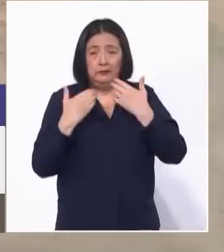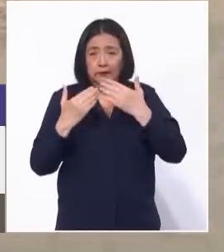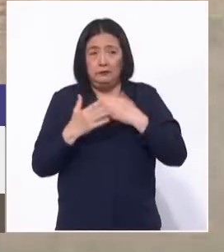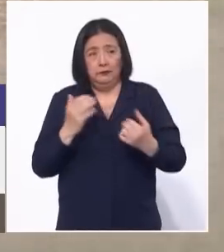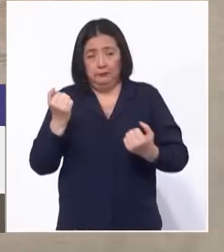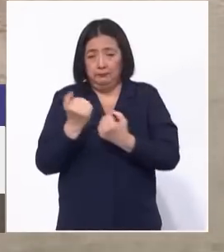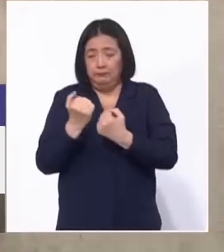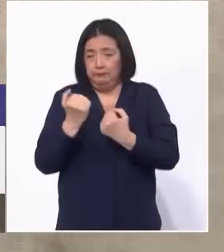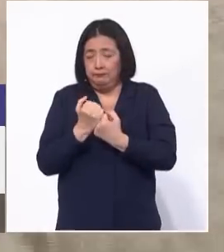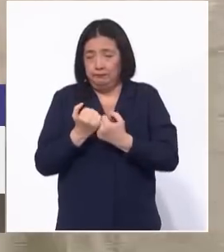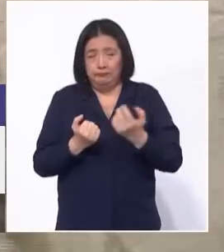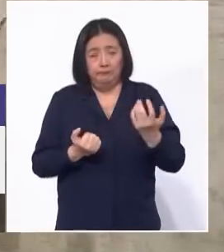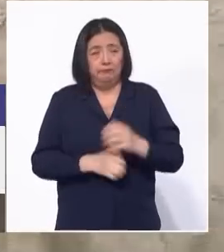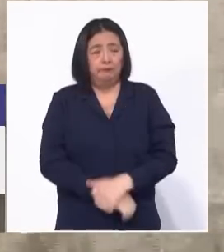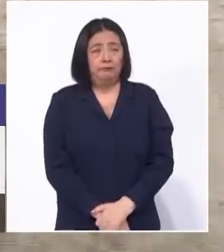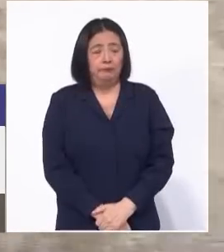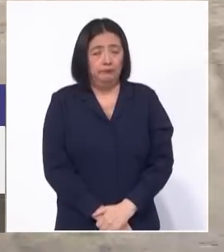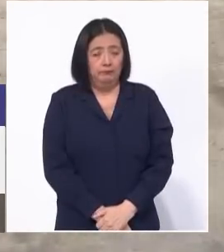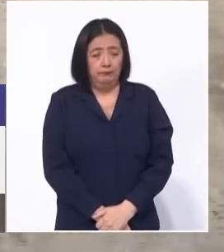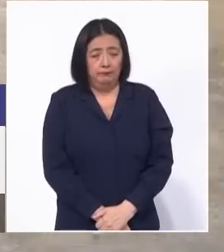apoyo de...